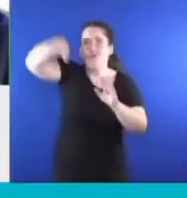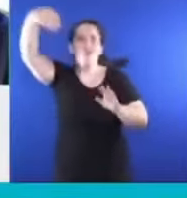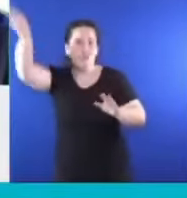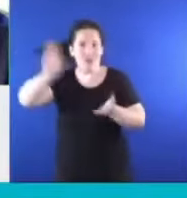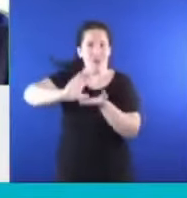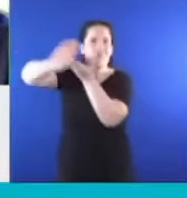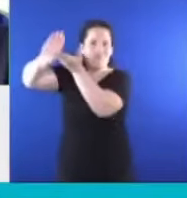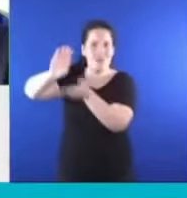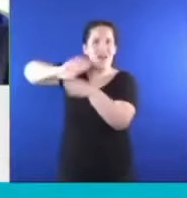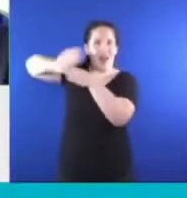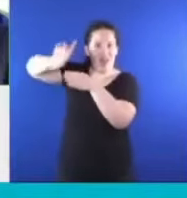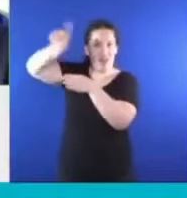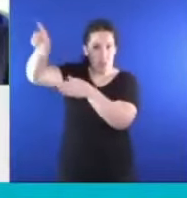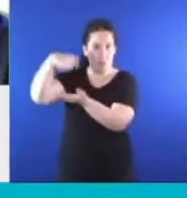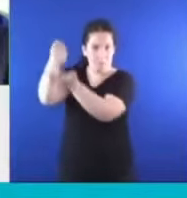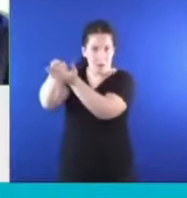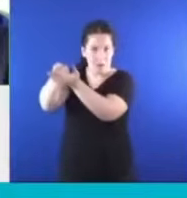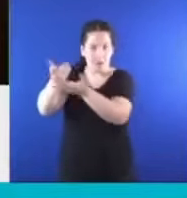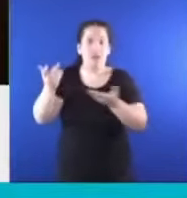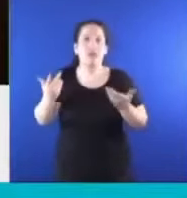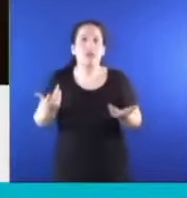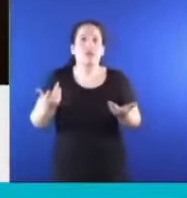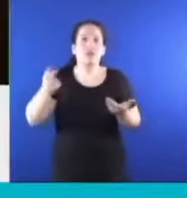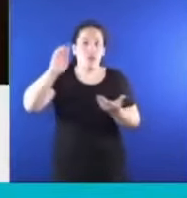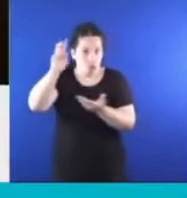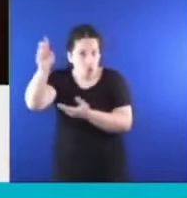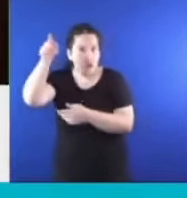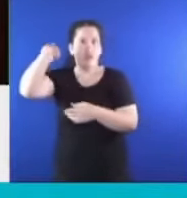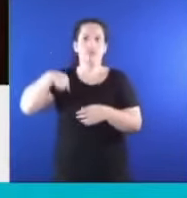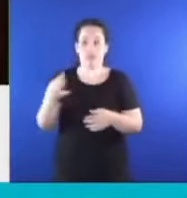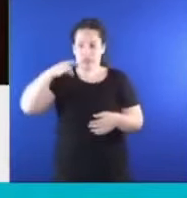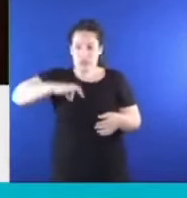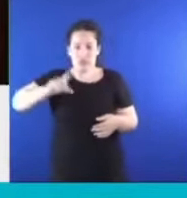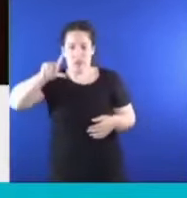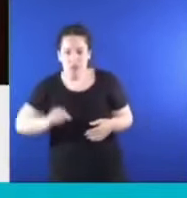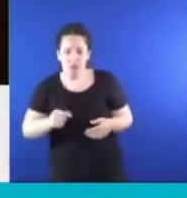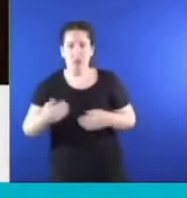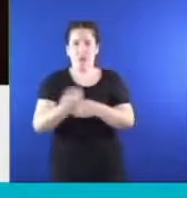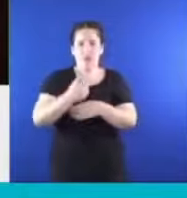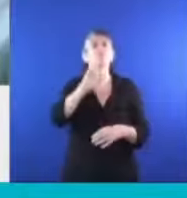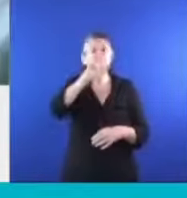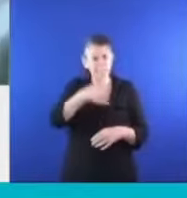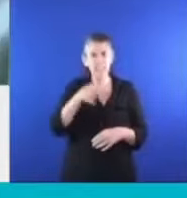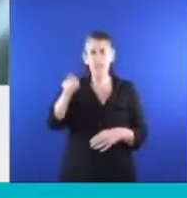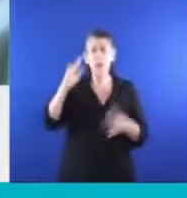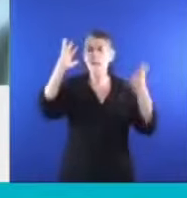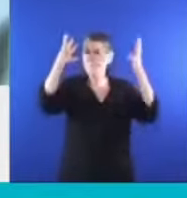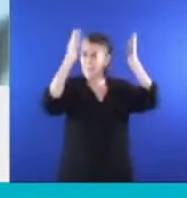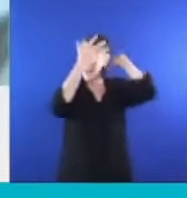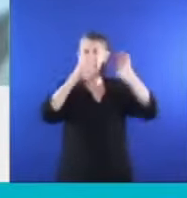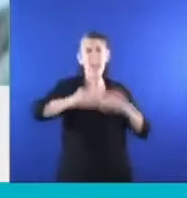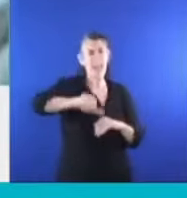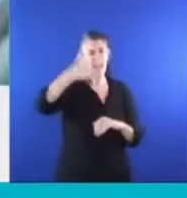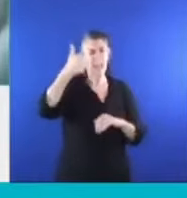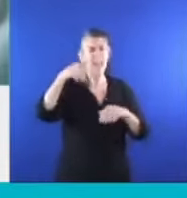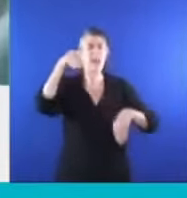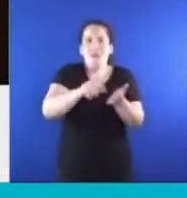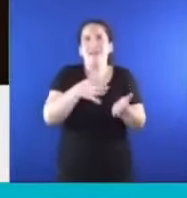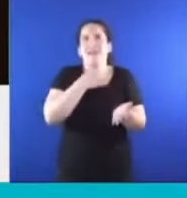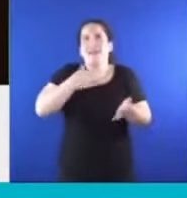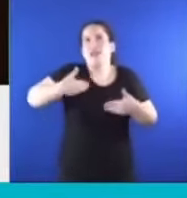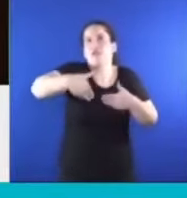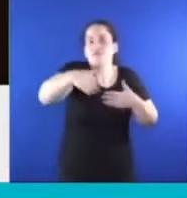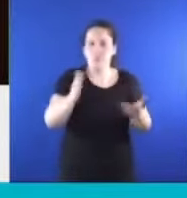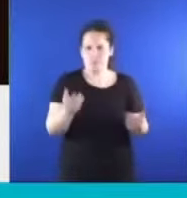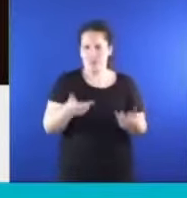extranjeros de la deuda en dólares, aplica a los salarios y a los ingresos una caída tremendamente dolorosa. Ha dicho